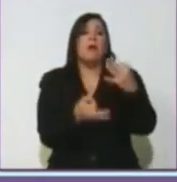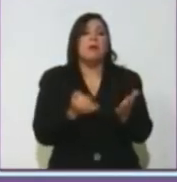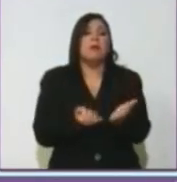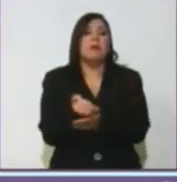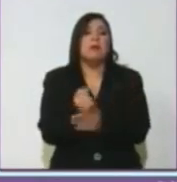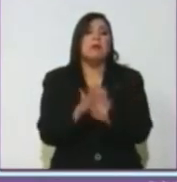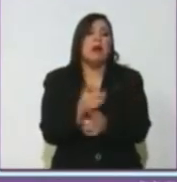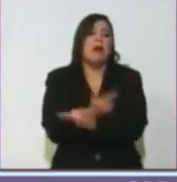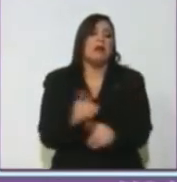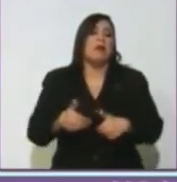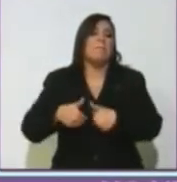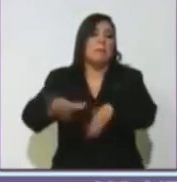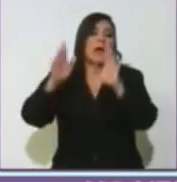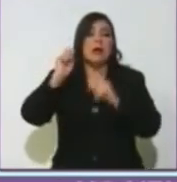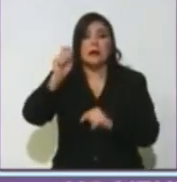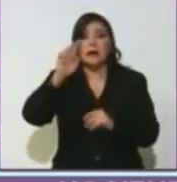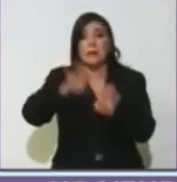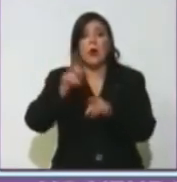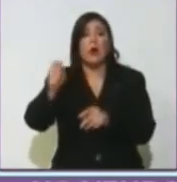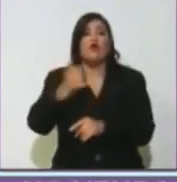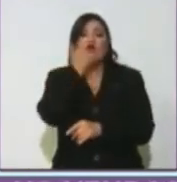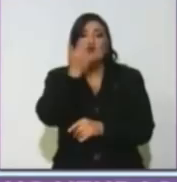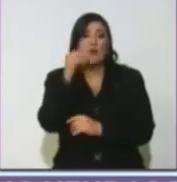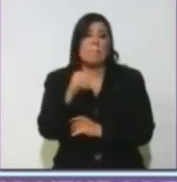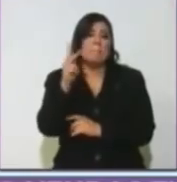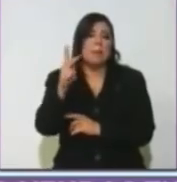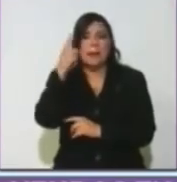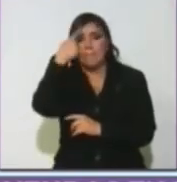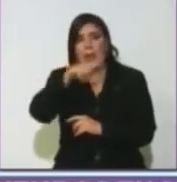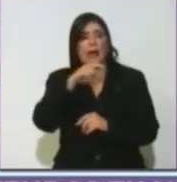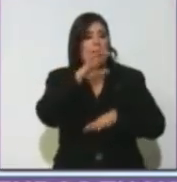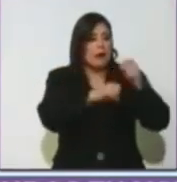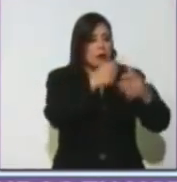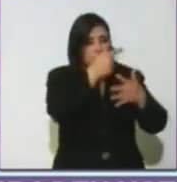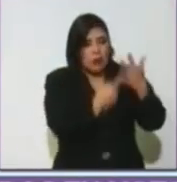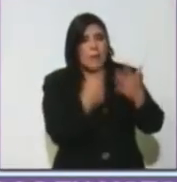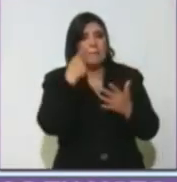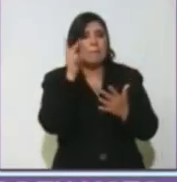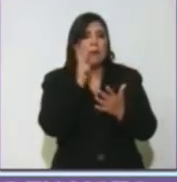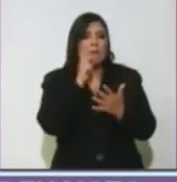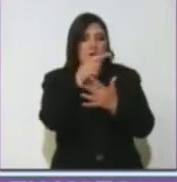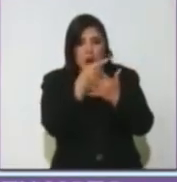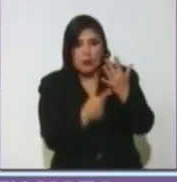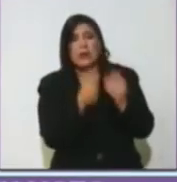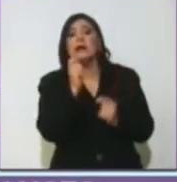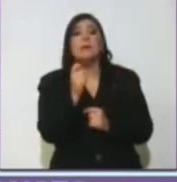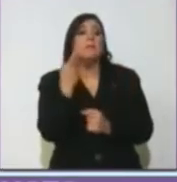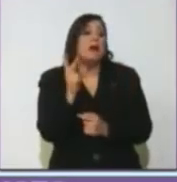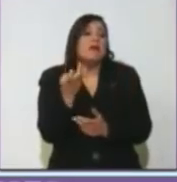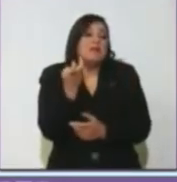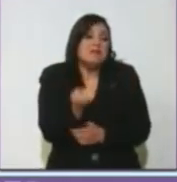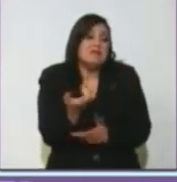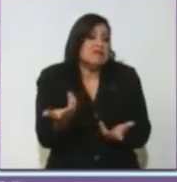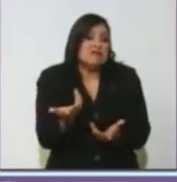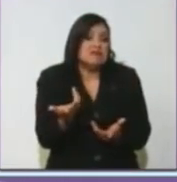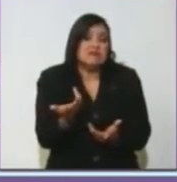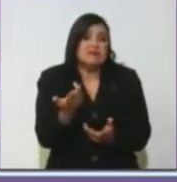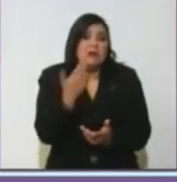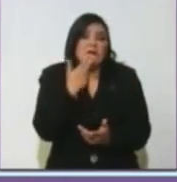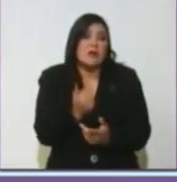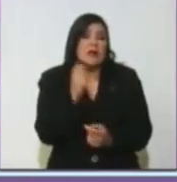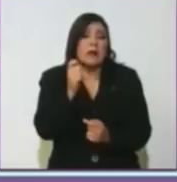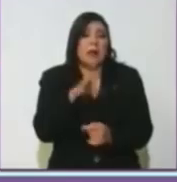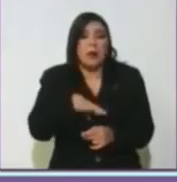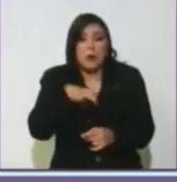los errores que los ministerios públicos cometen en la consignación el hecho es que de nada sirve los esfuerzos que